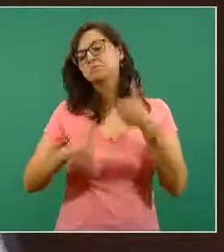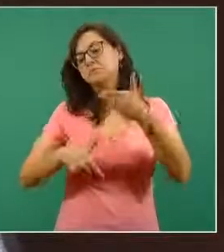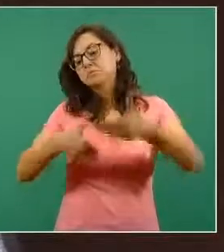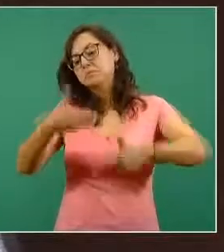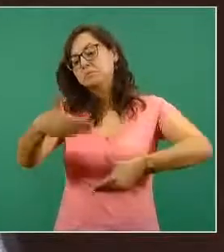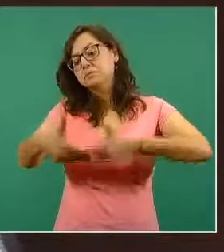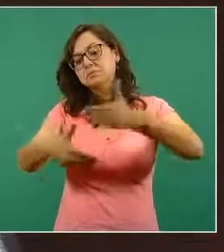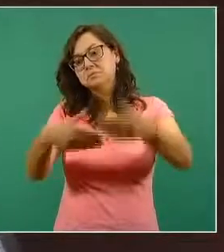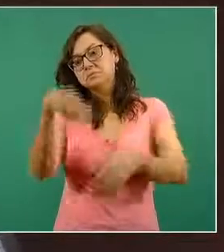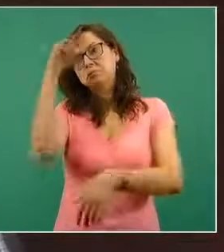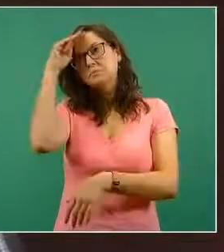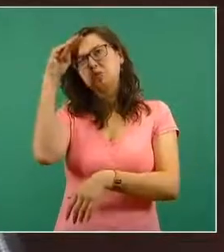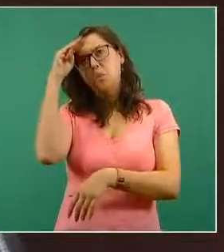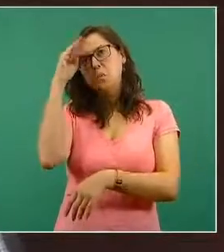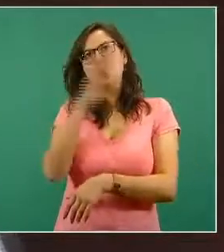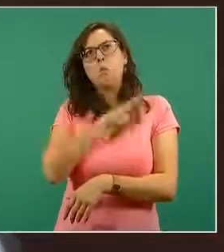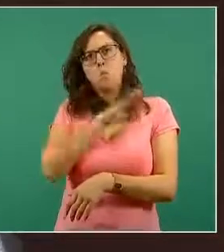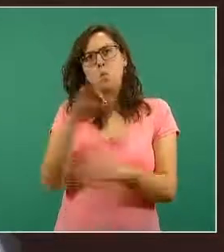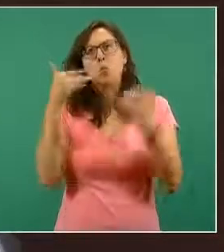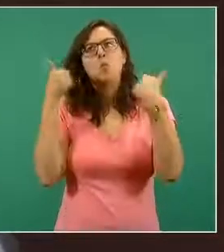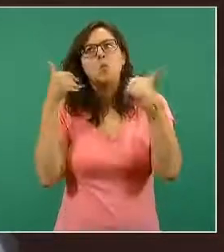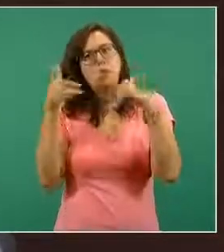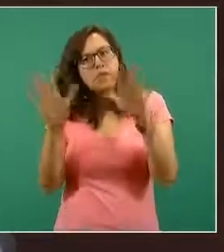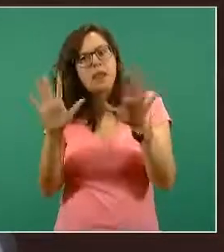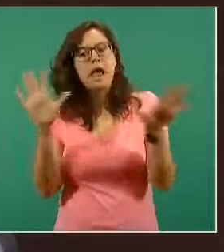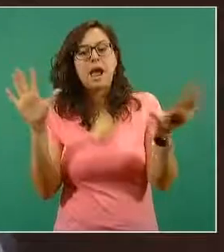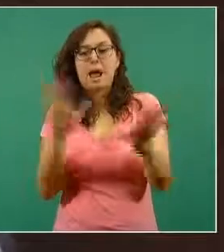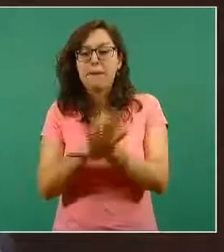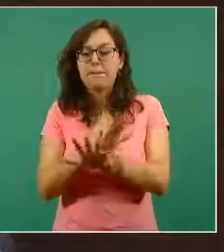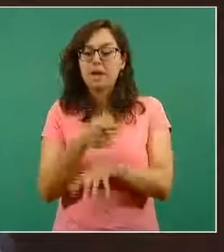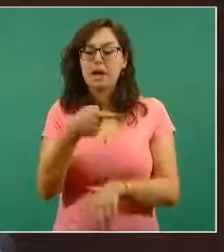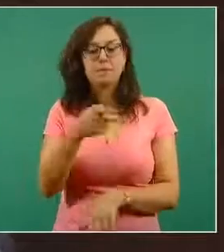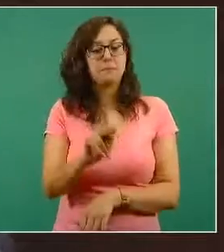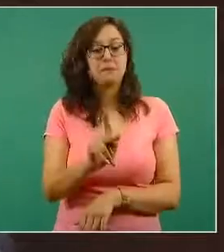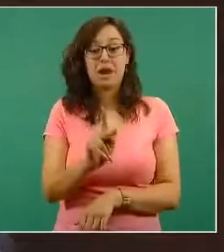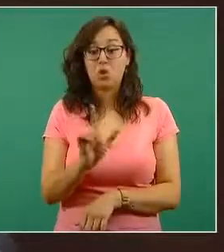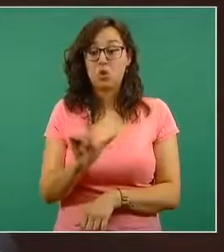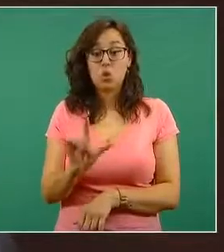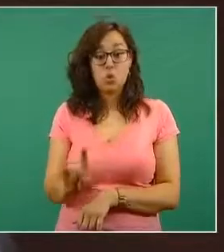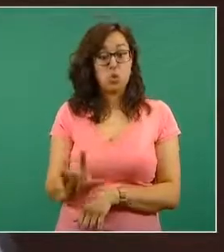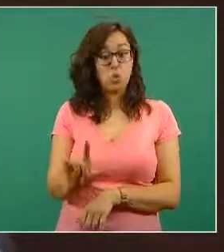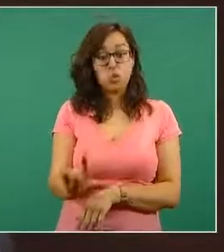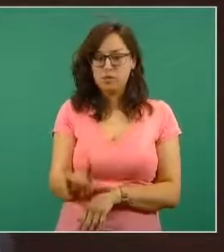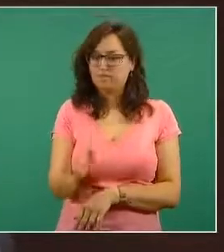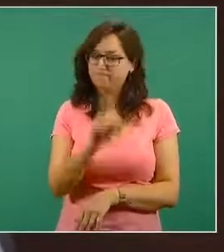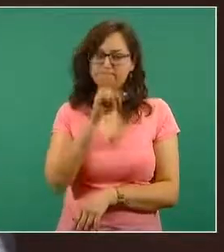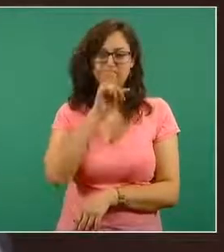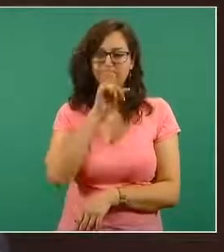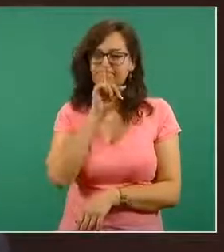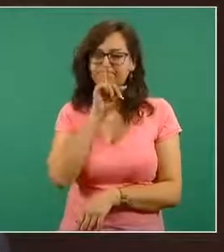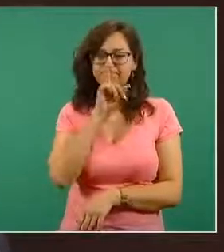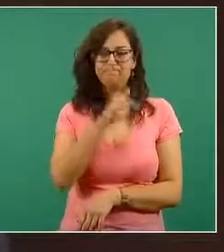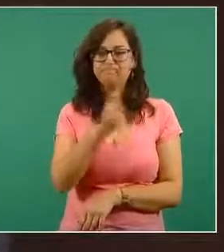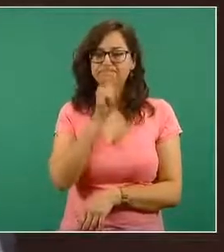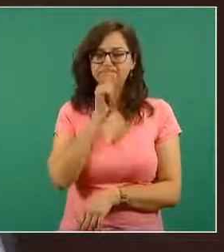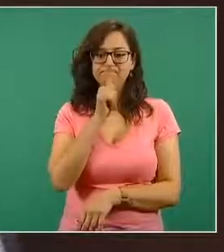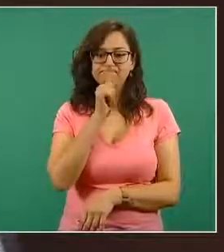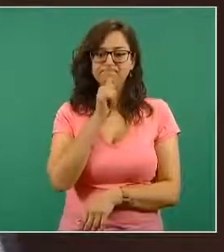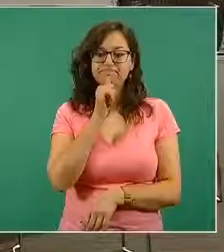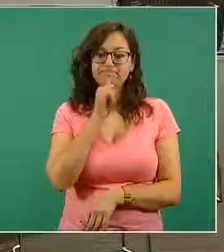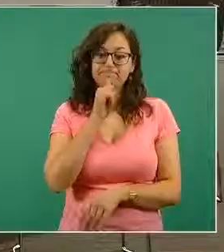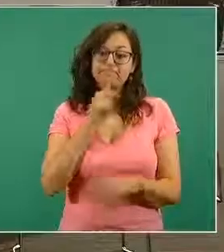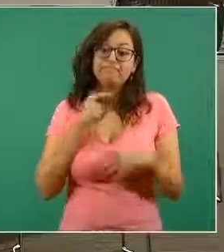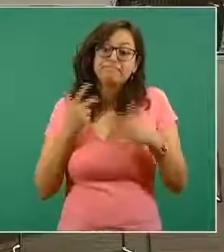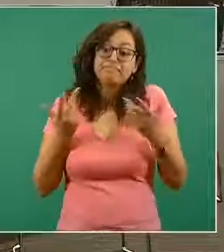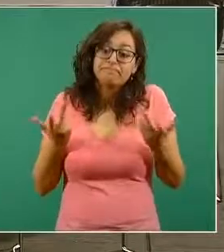discusión con los grupos técnicos y por lo tanto, pero no para empezando el 1 de marzo, y pues ya será también